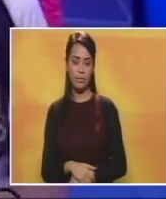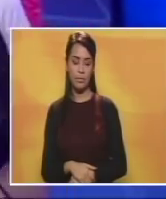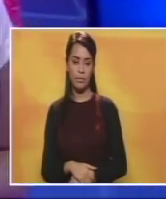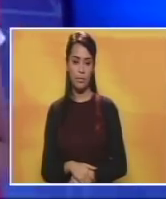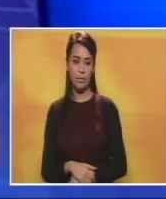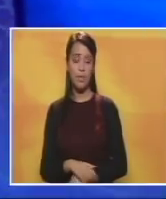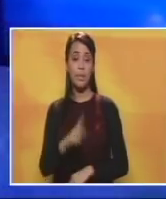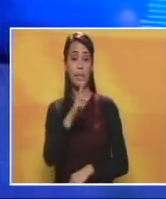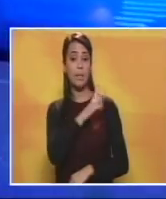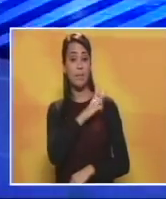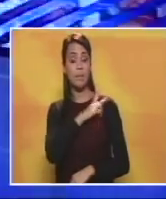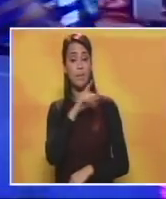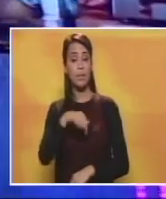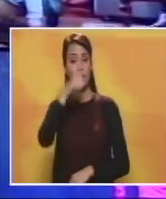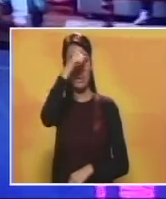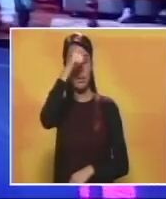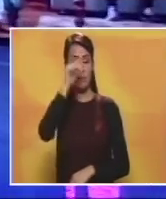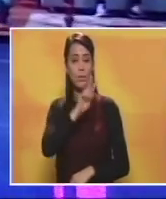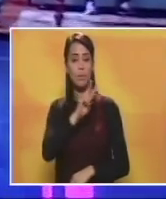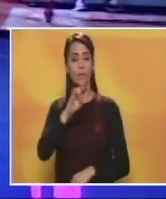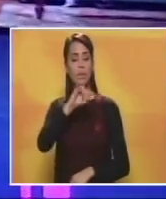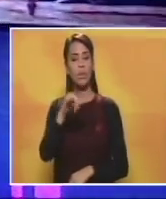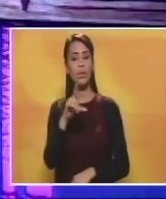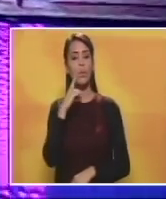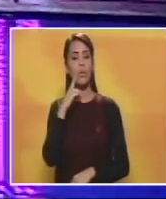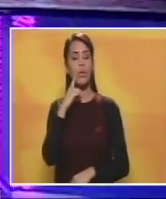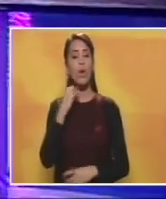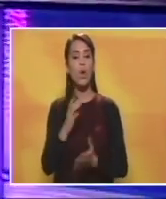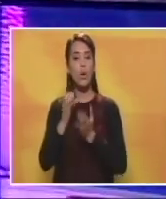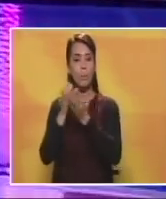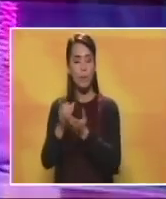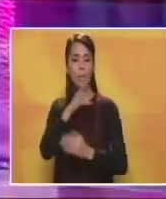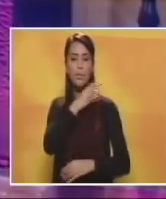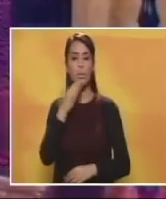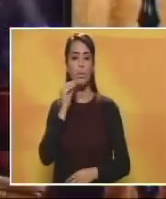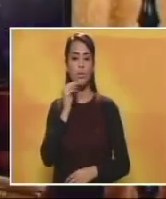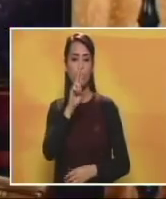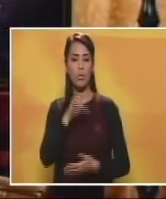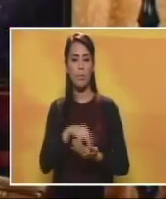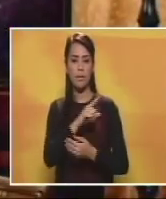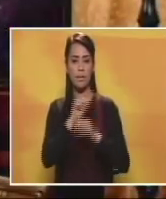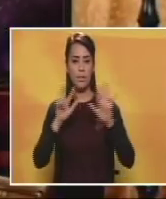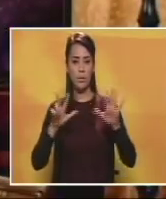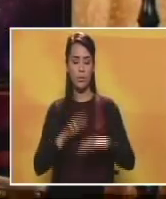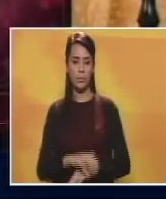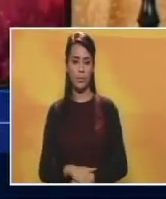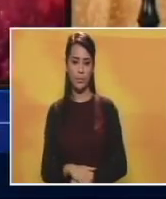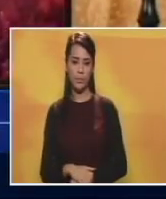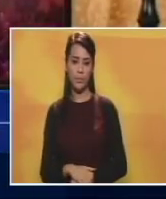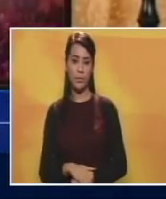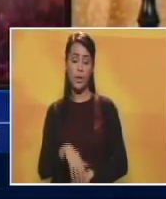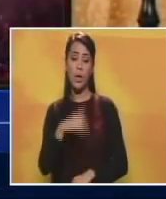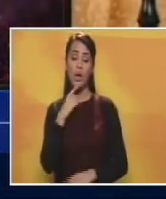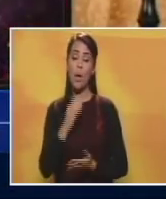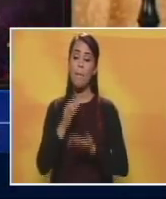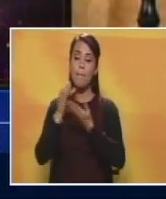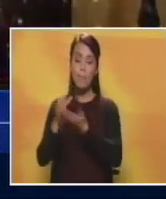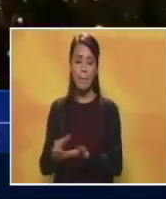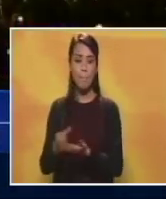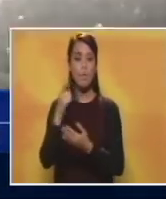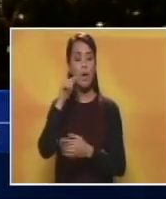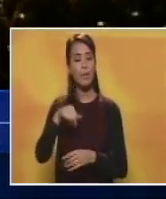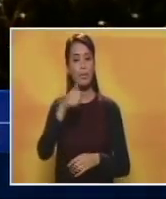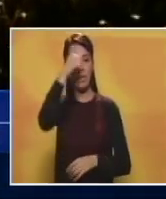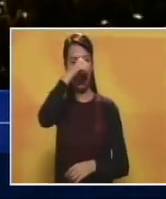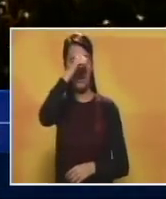Y Venevisión transmitirá este domingo 22 de julio los Premios Juventud 2018. Premios Juventud comienza. Los premios de la música latina se celebrarán